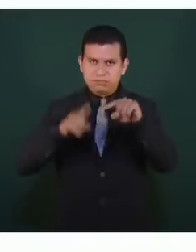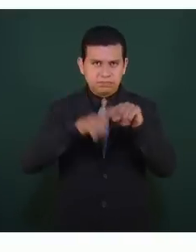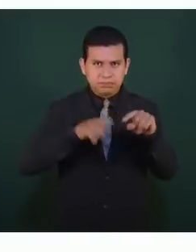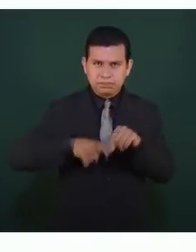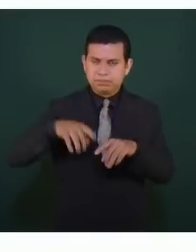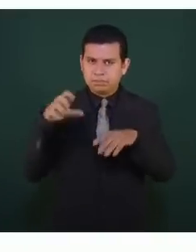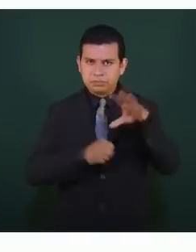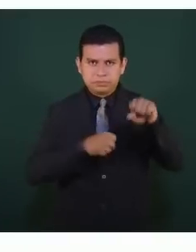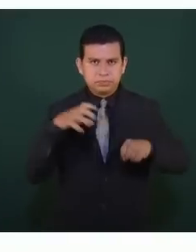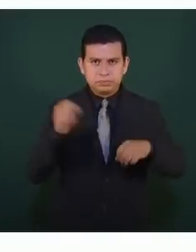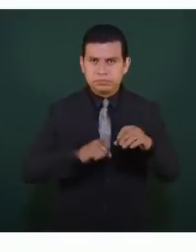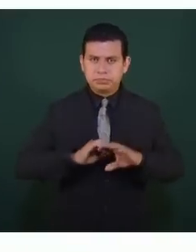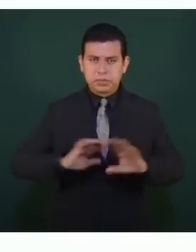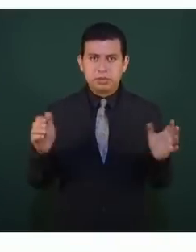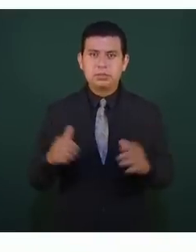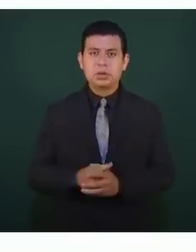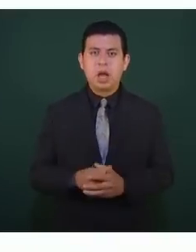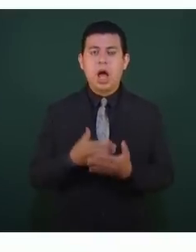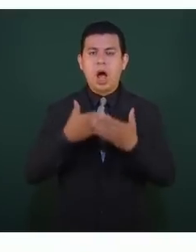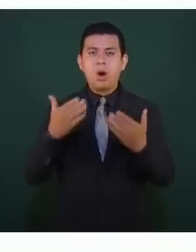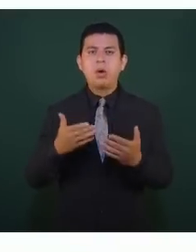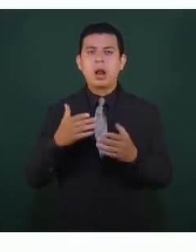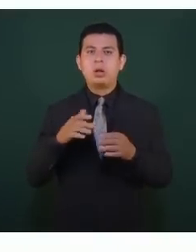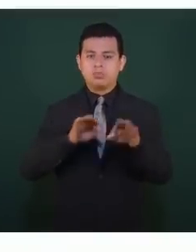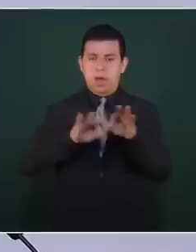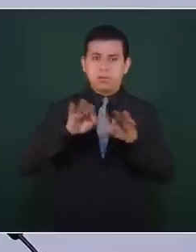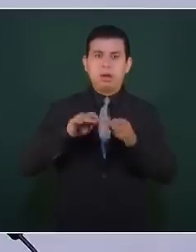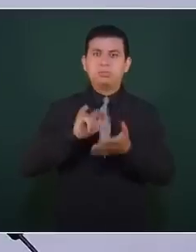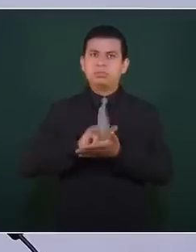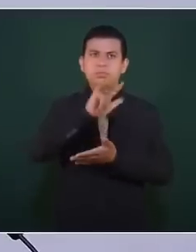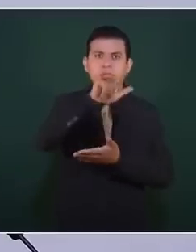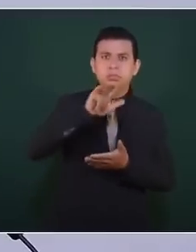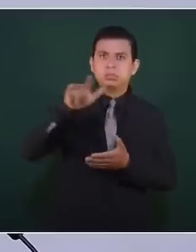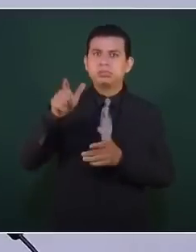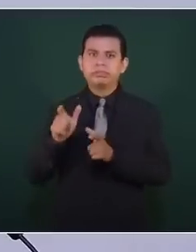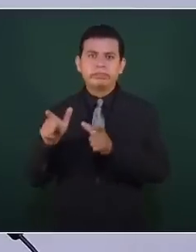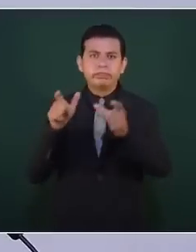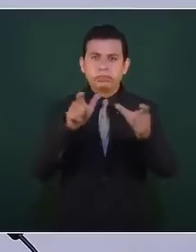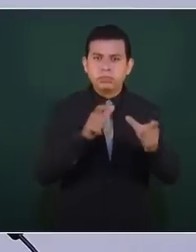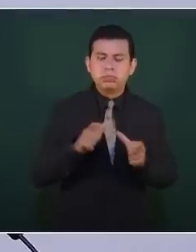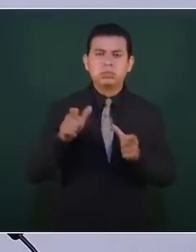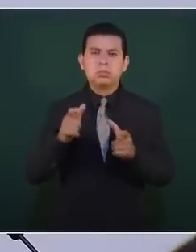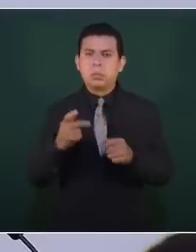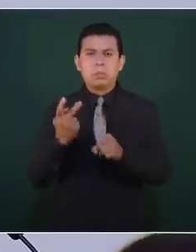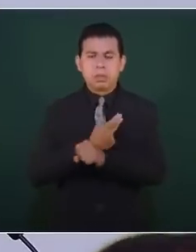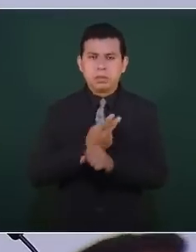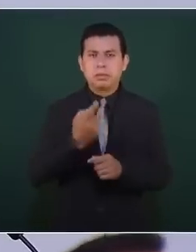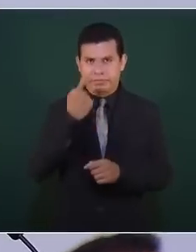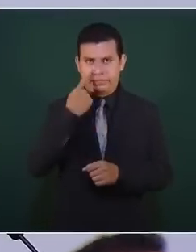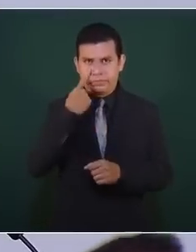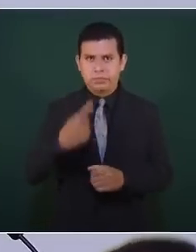3,599. En cuanto a alertamientos aéreos, aquí en el estado de Oaxaca, el estado